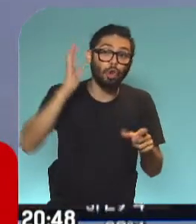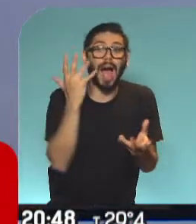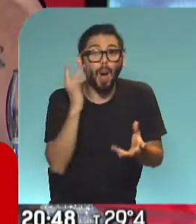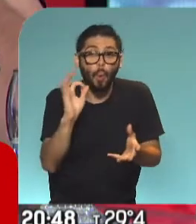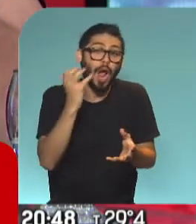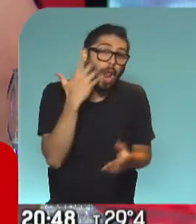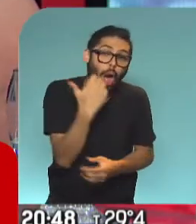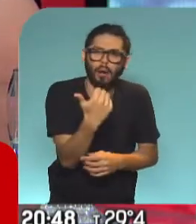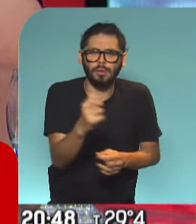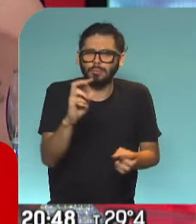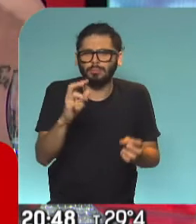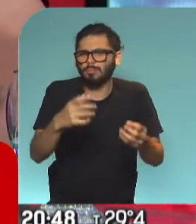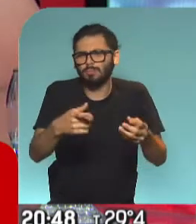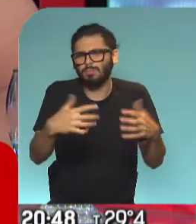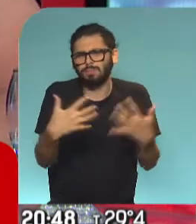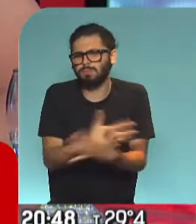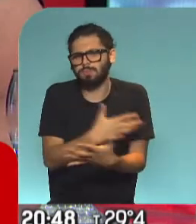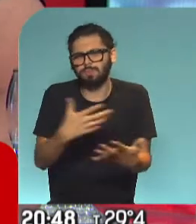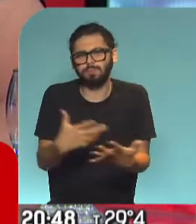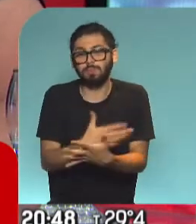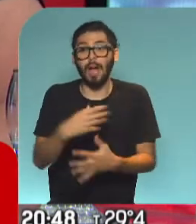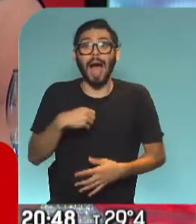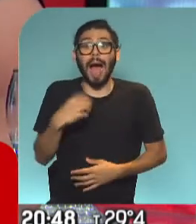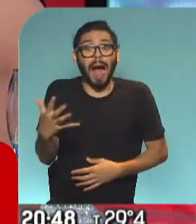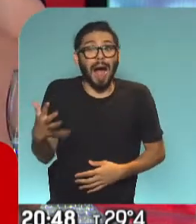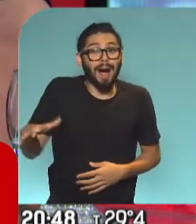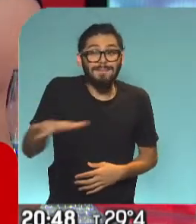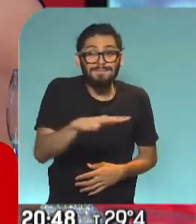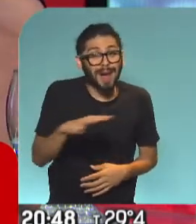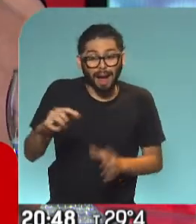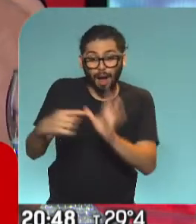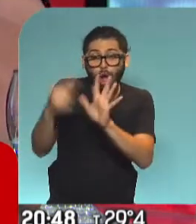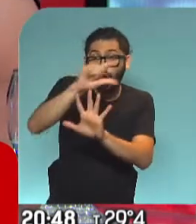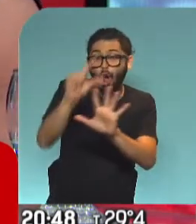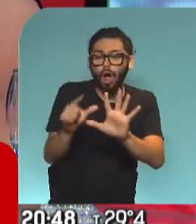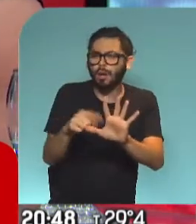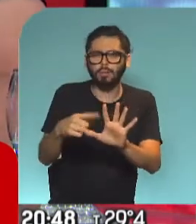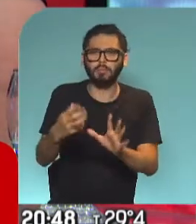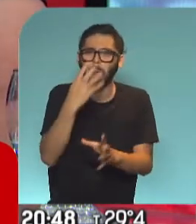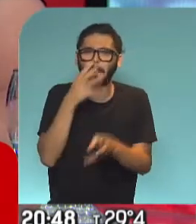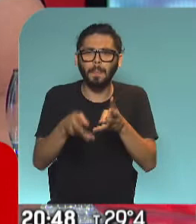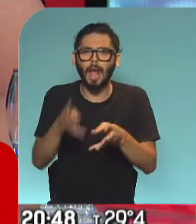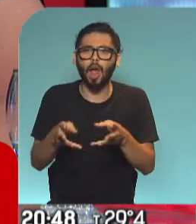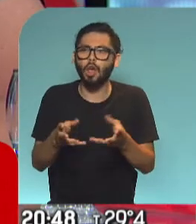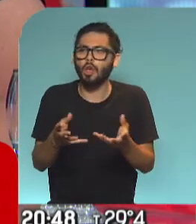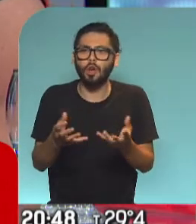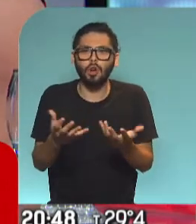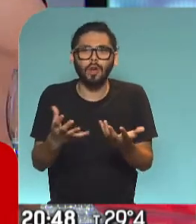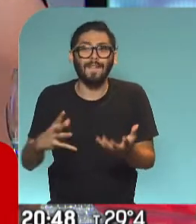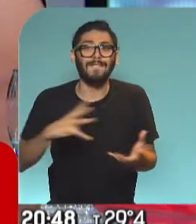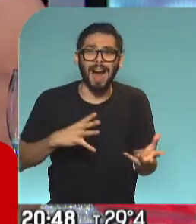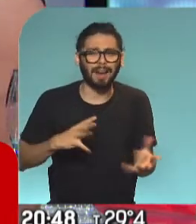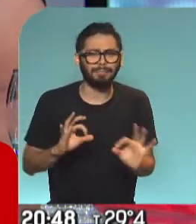argentina en el conurbano bonaerense en el amba no faltó ni respirador ni cama de terapia intensiva y esto no fue por casualidad